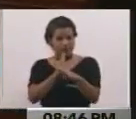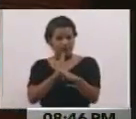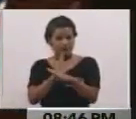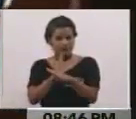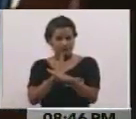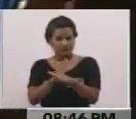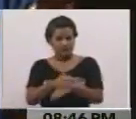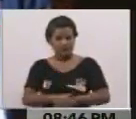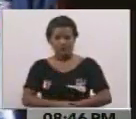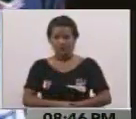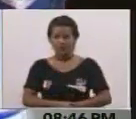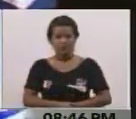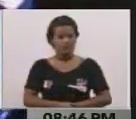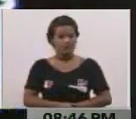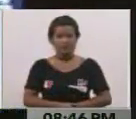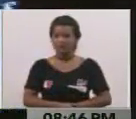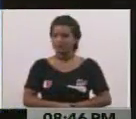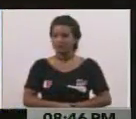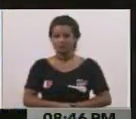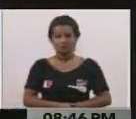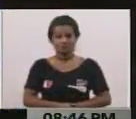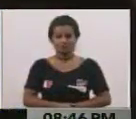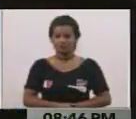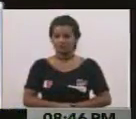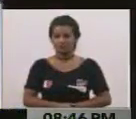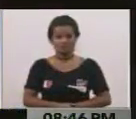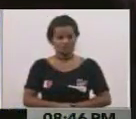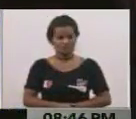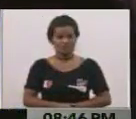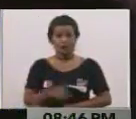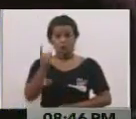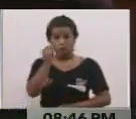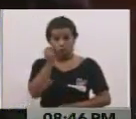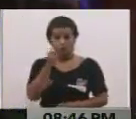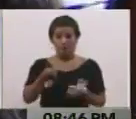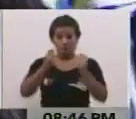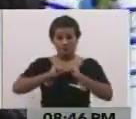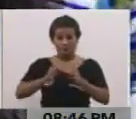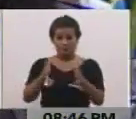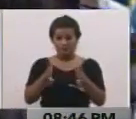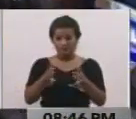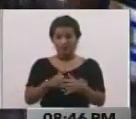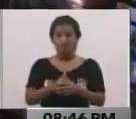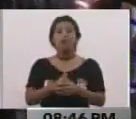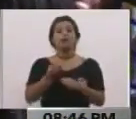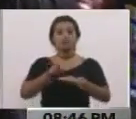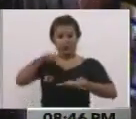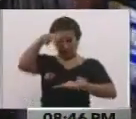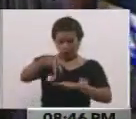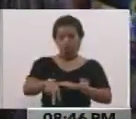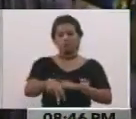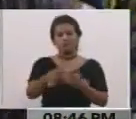salto y múltiples veces medallista. Ha competido en salto alto, salto